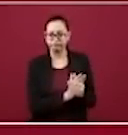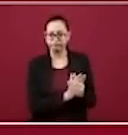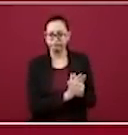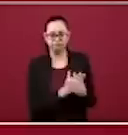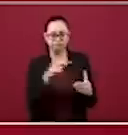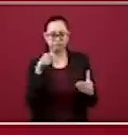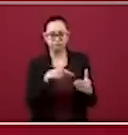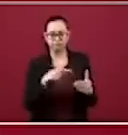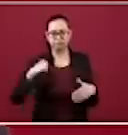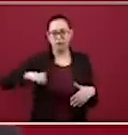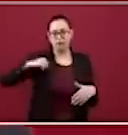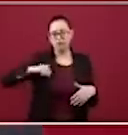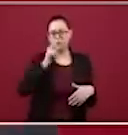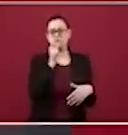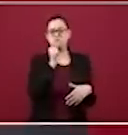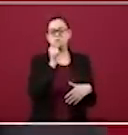antigua Policía